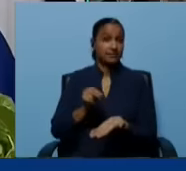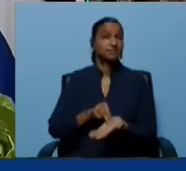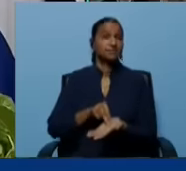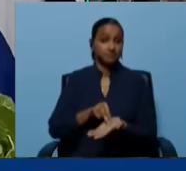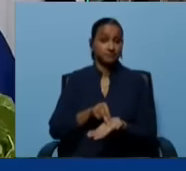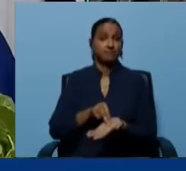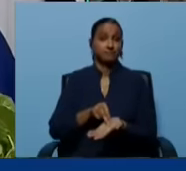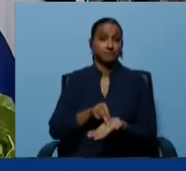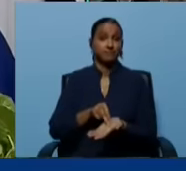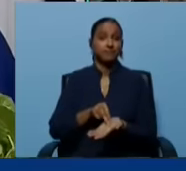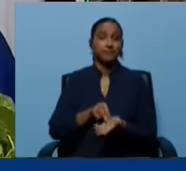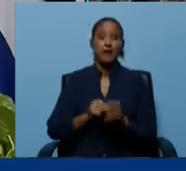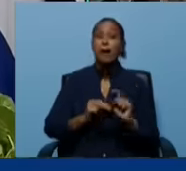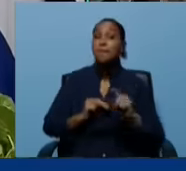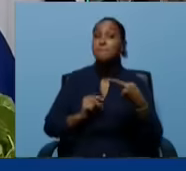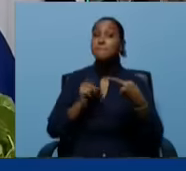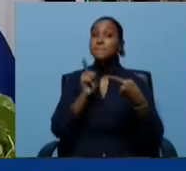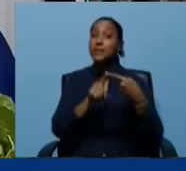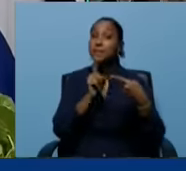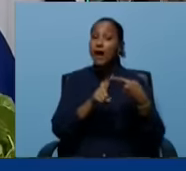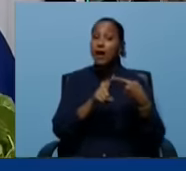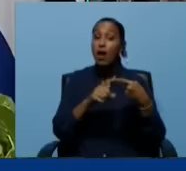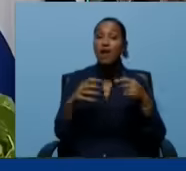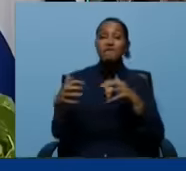Primero, la batalla contra